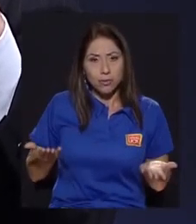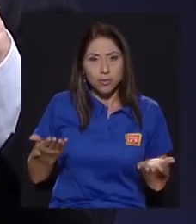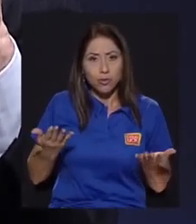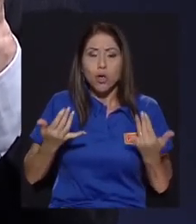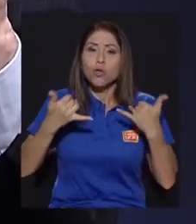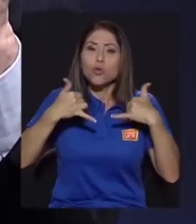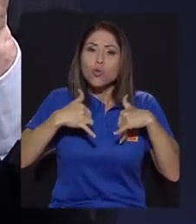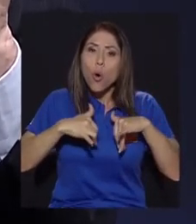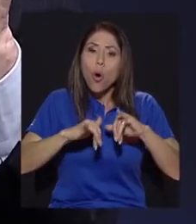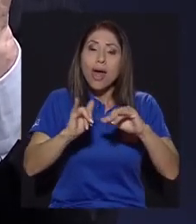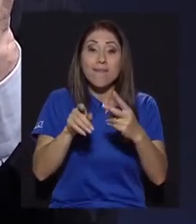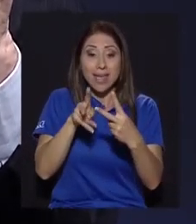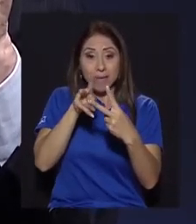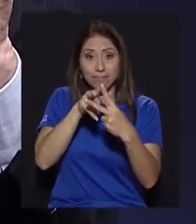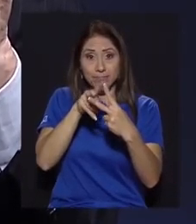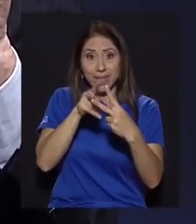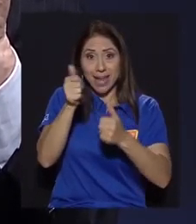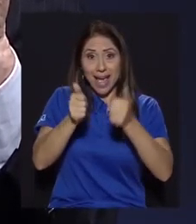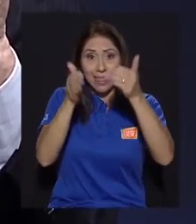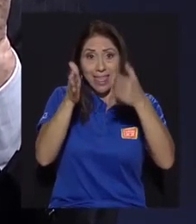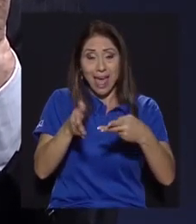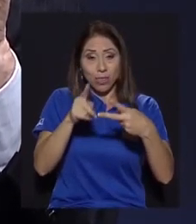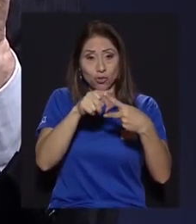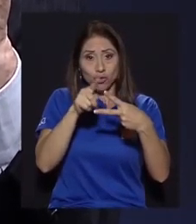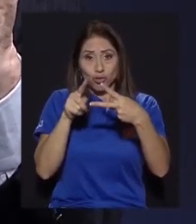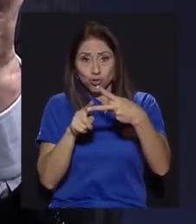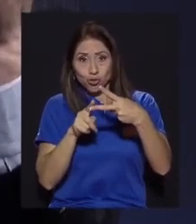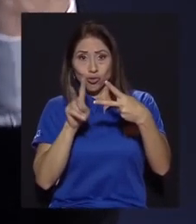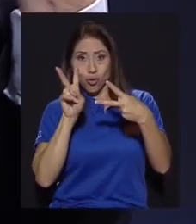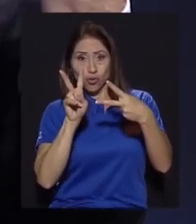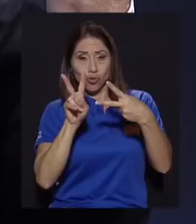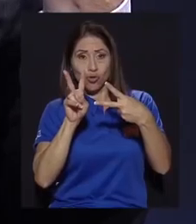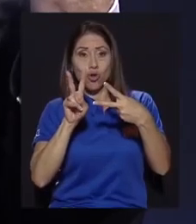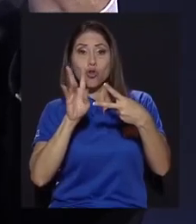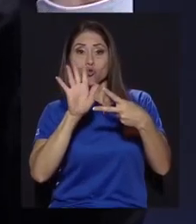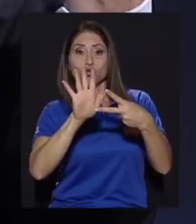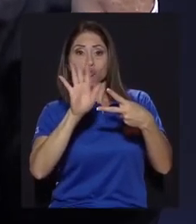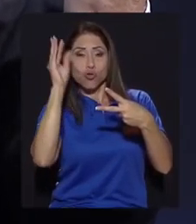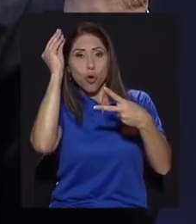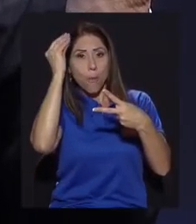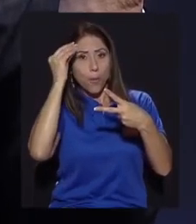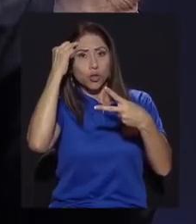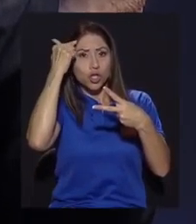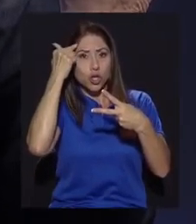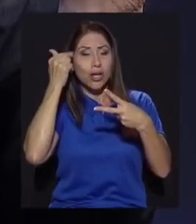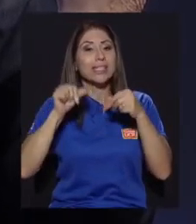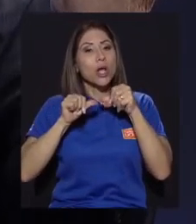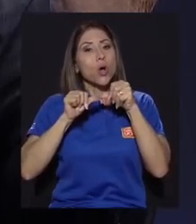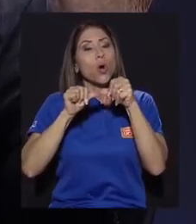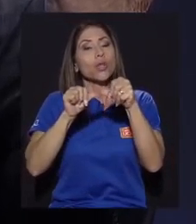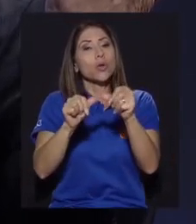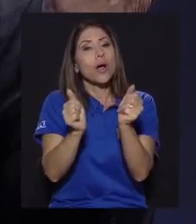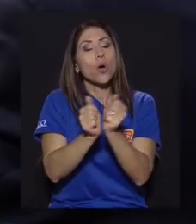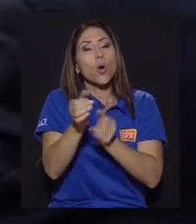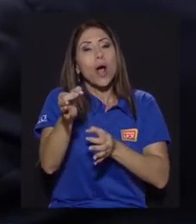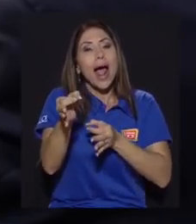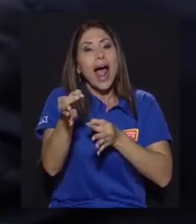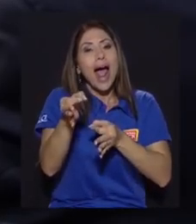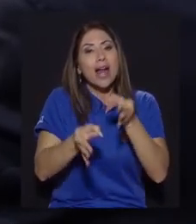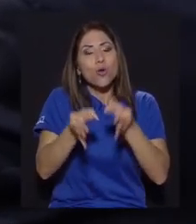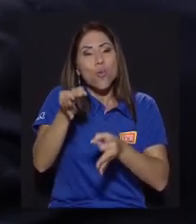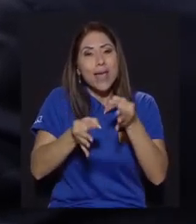ambas posiciones de los candidatos alvarado siguen anclados en los argumentos que surgieron a partir de entonces